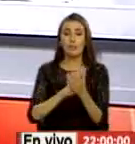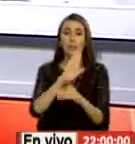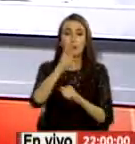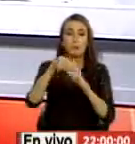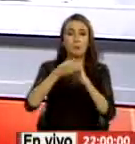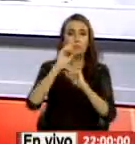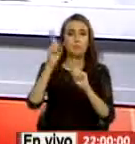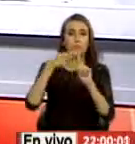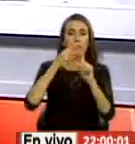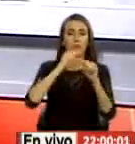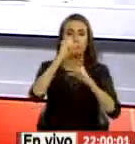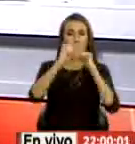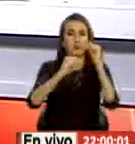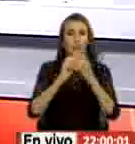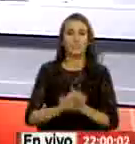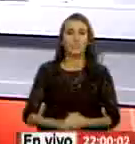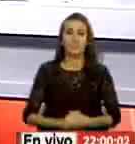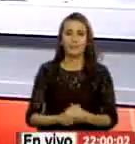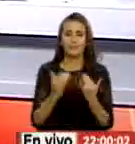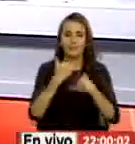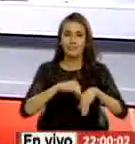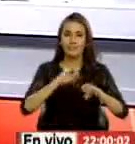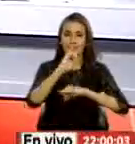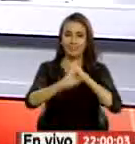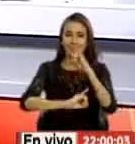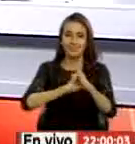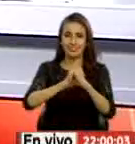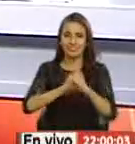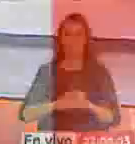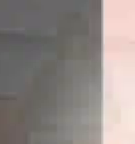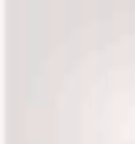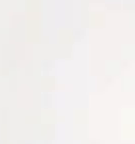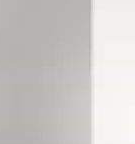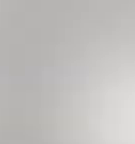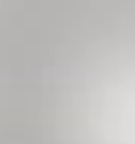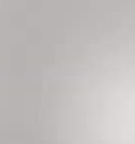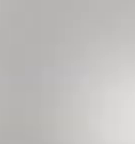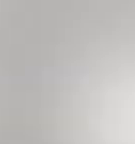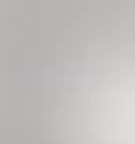pelea. Así es. Continuamos ahora revisando noticias internacionales.